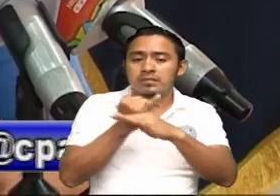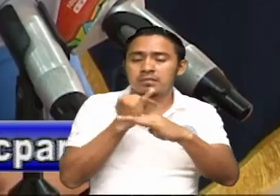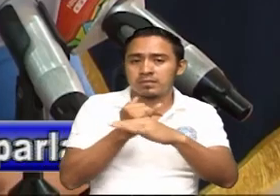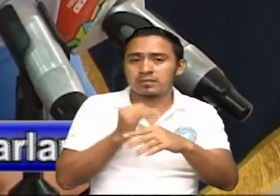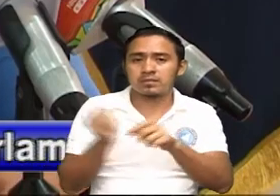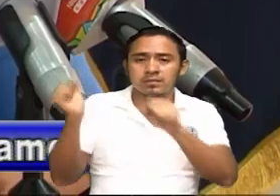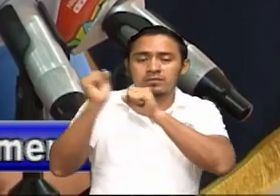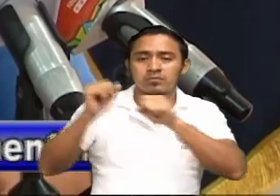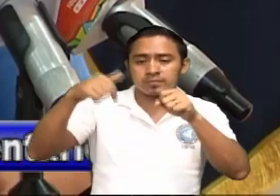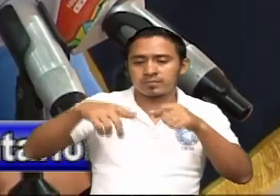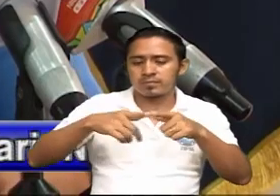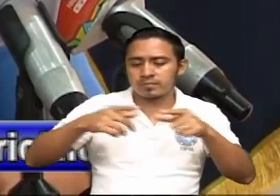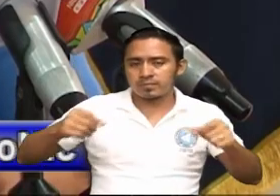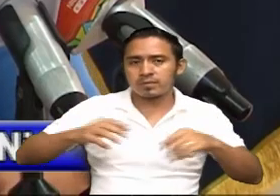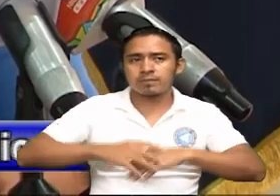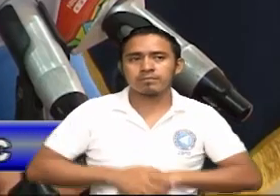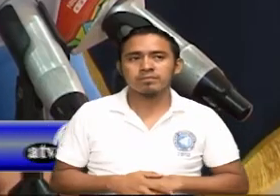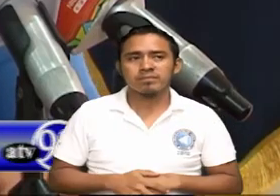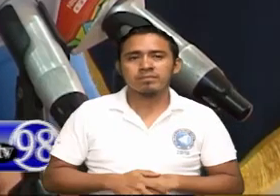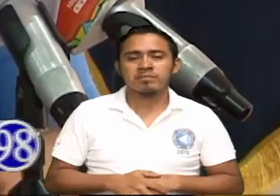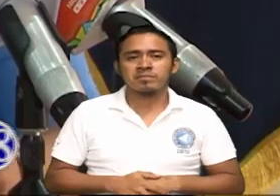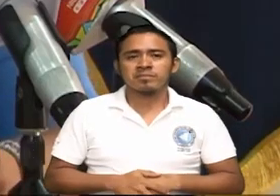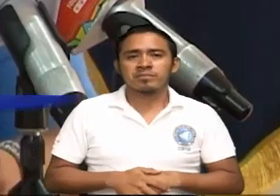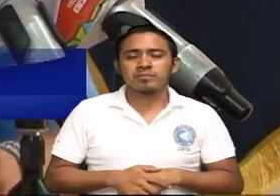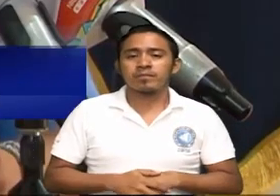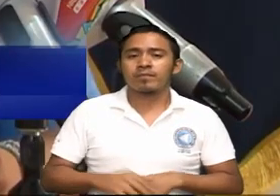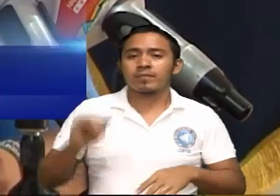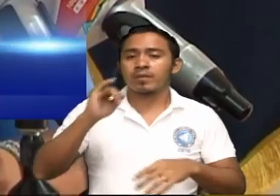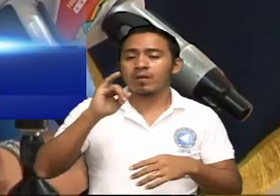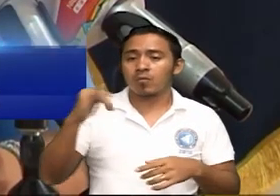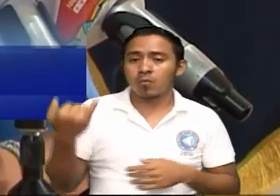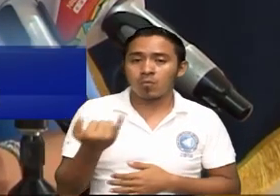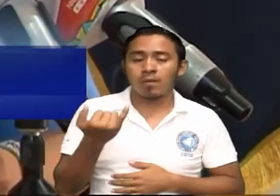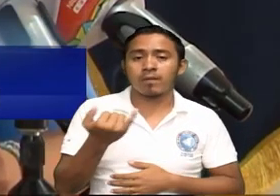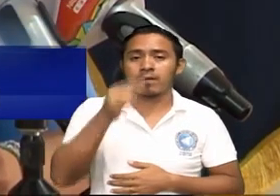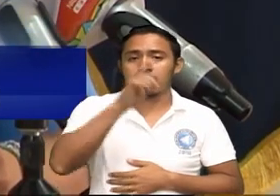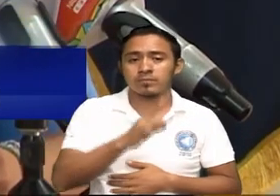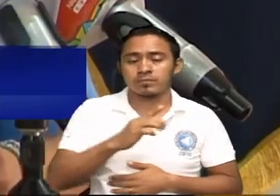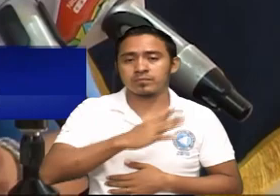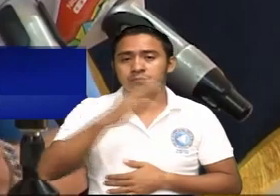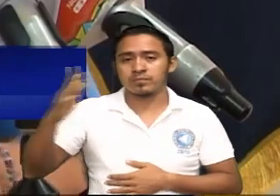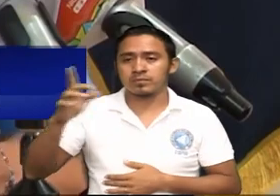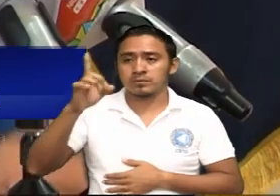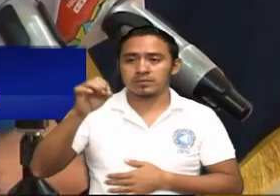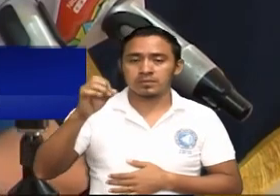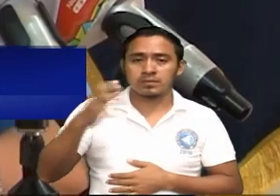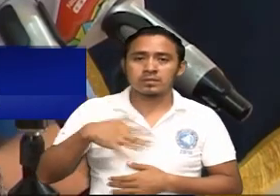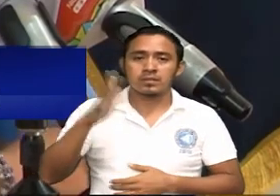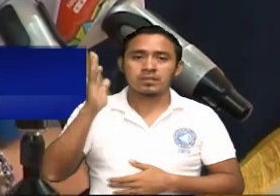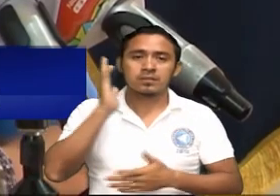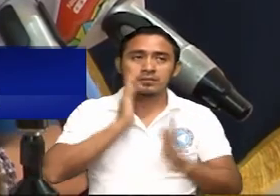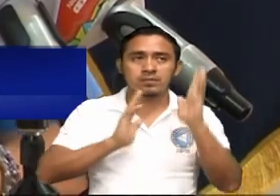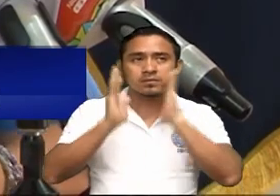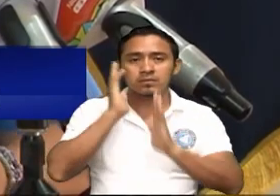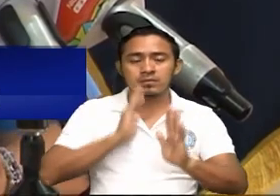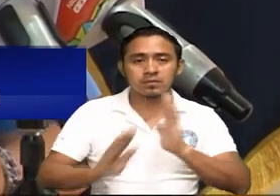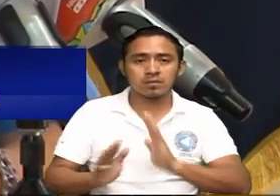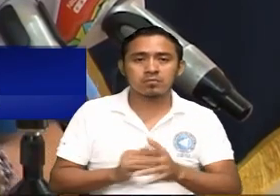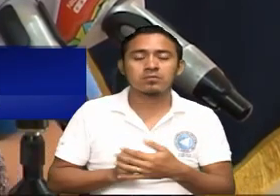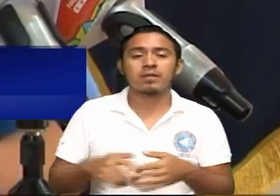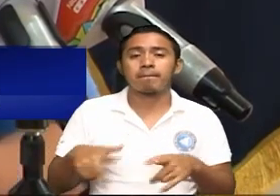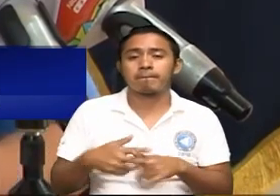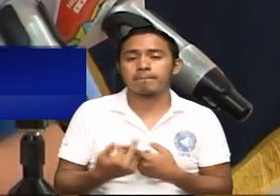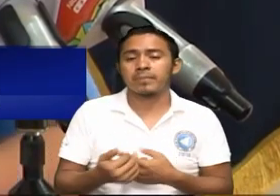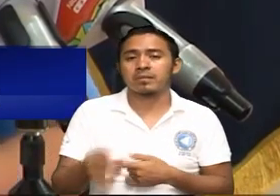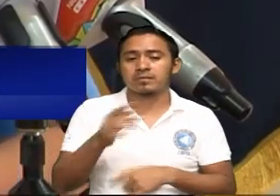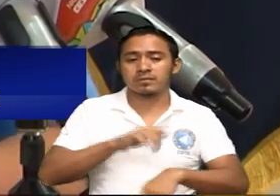Managua. B. El jueves primero y sábado 10 de agosto 2019, a partir